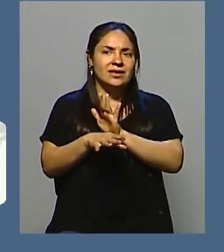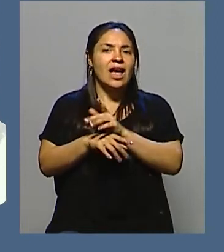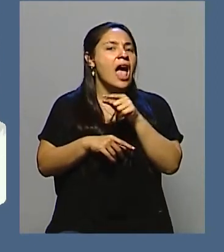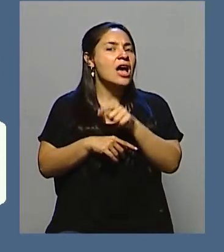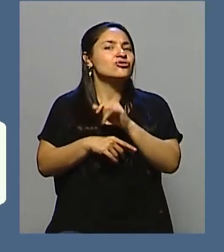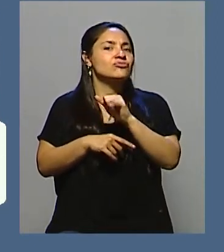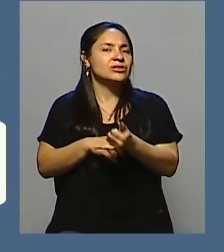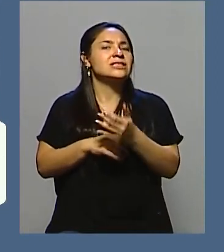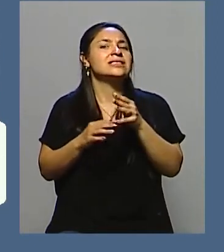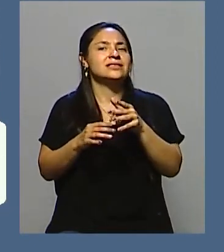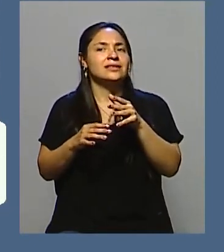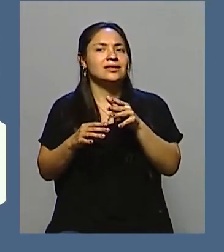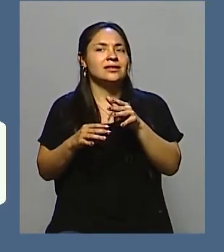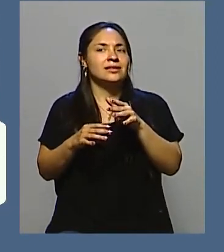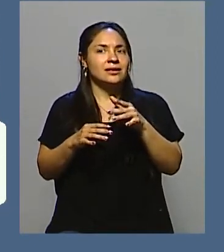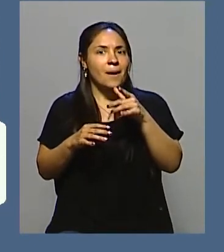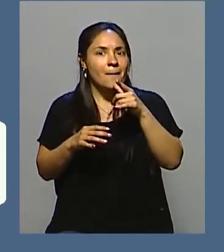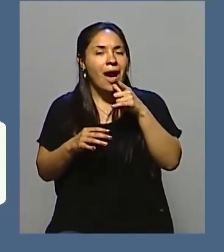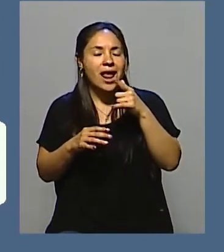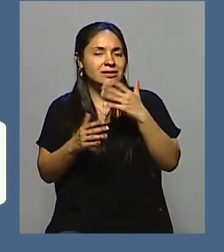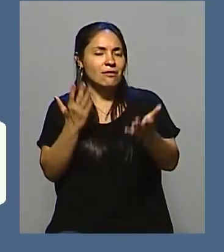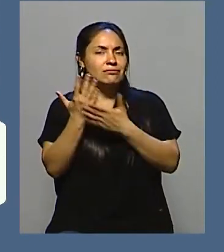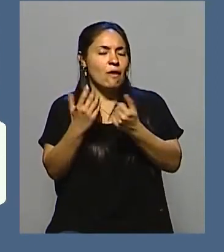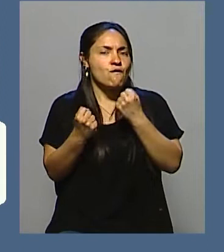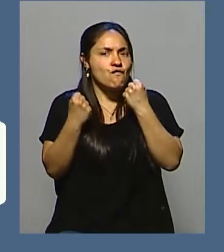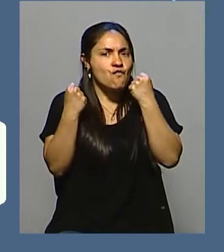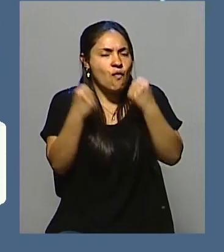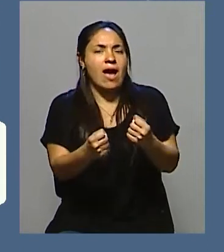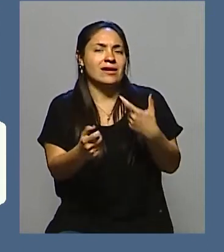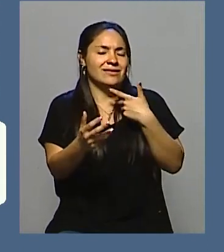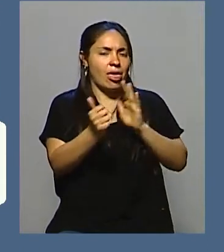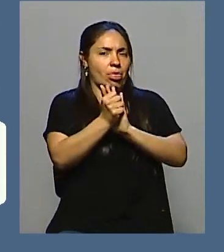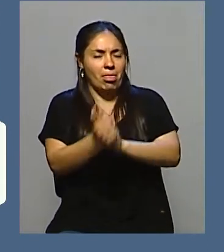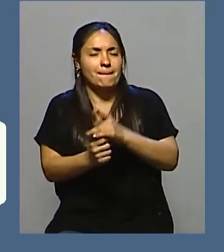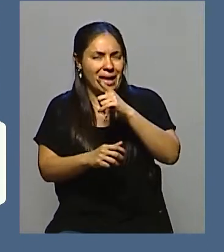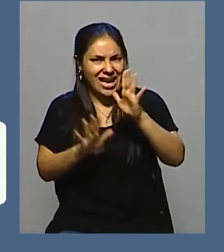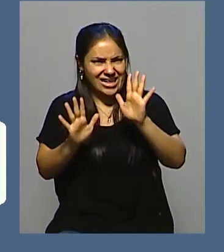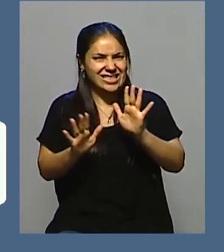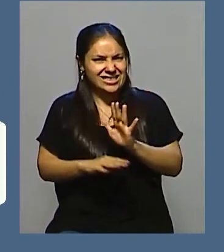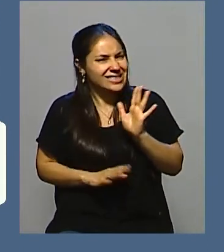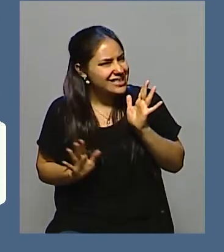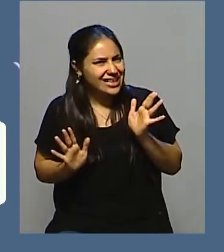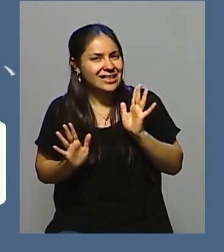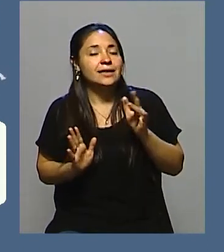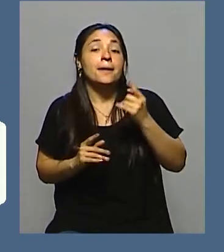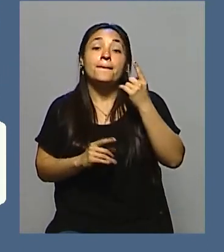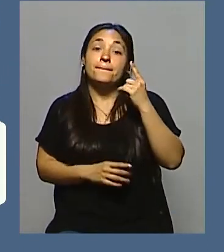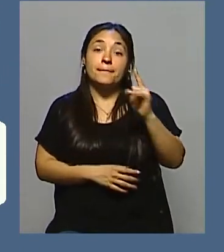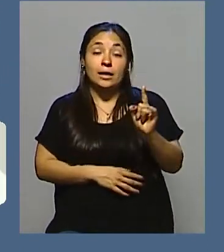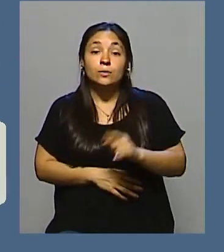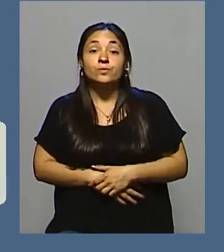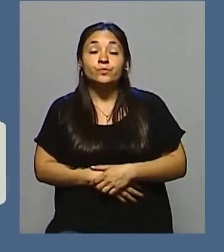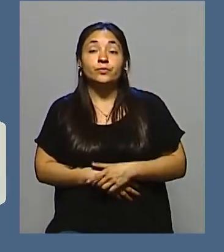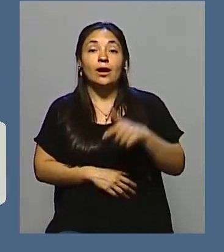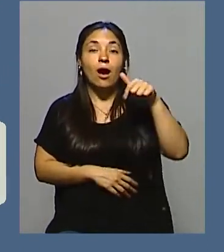se considera un poco fascista, digamos así, como injerencia. Ahora se está